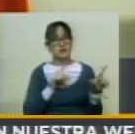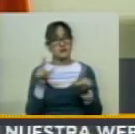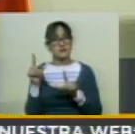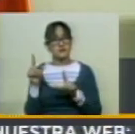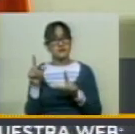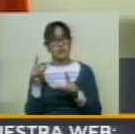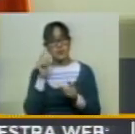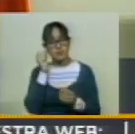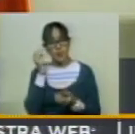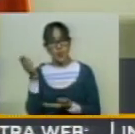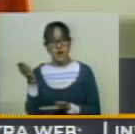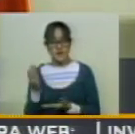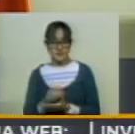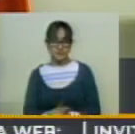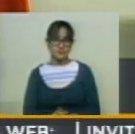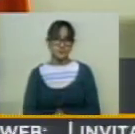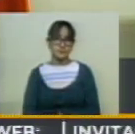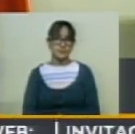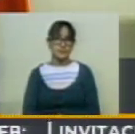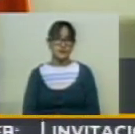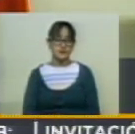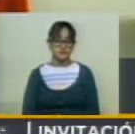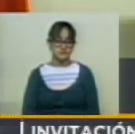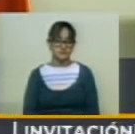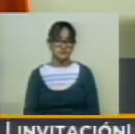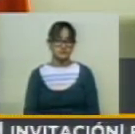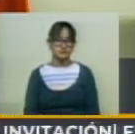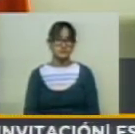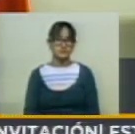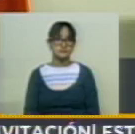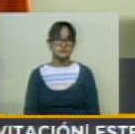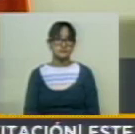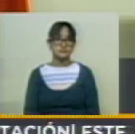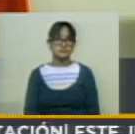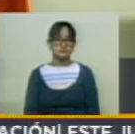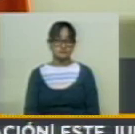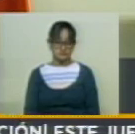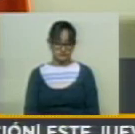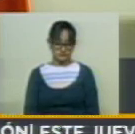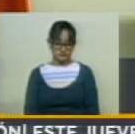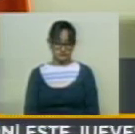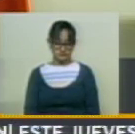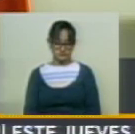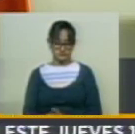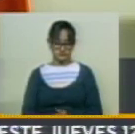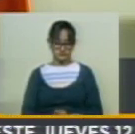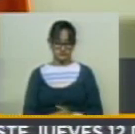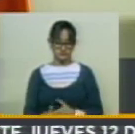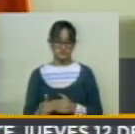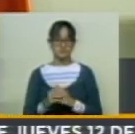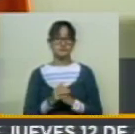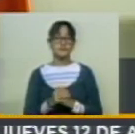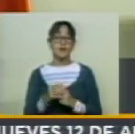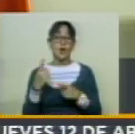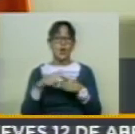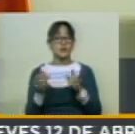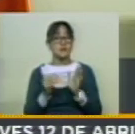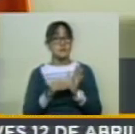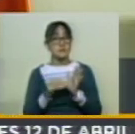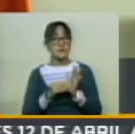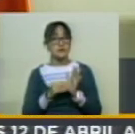la señora Federica Mogherini. También estamos invitando, tal como fue solicitado y lo hemos hecho en otras oportunidades,